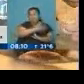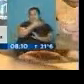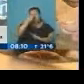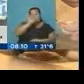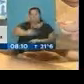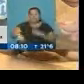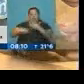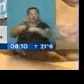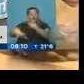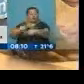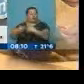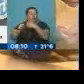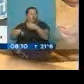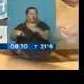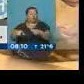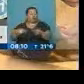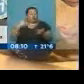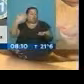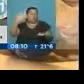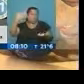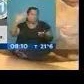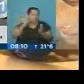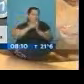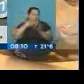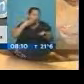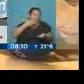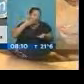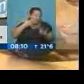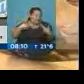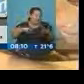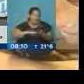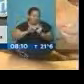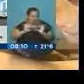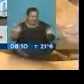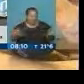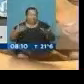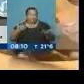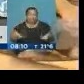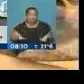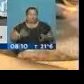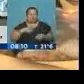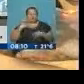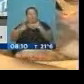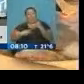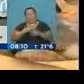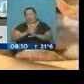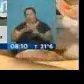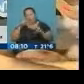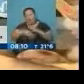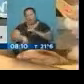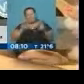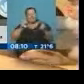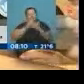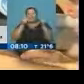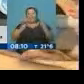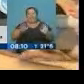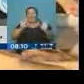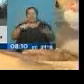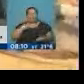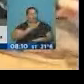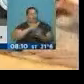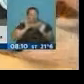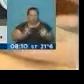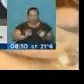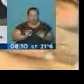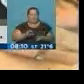el presidente seguirá adelante con su ceremonia sin ningún inconveniente. Entonces no damos más vuelta con este tema, es un tema terminado para